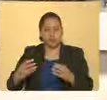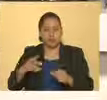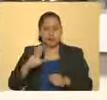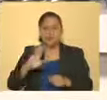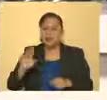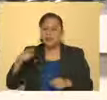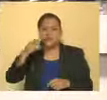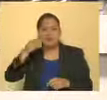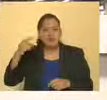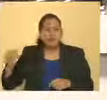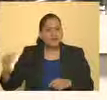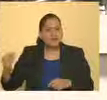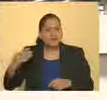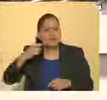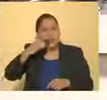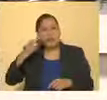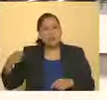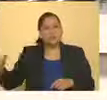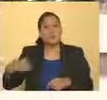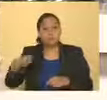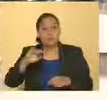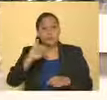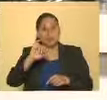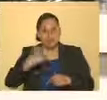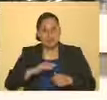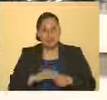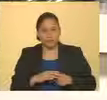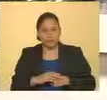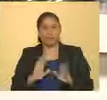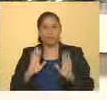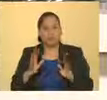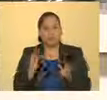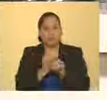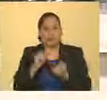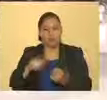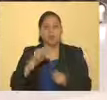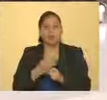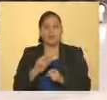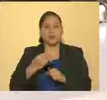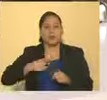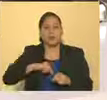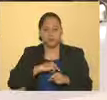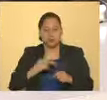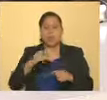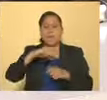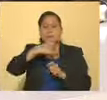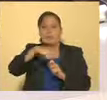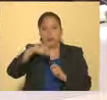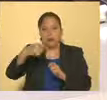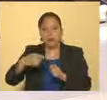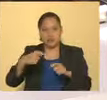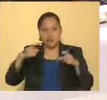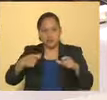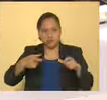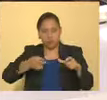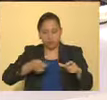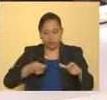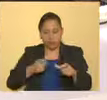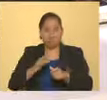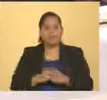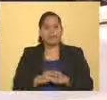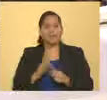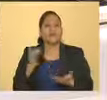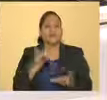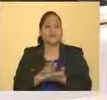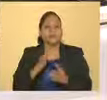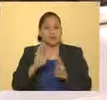el pescado, ¿eh? Sí. Ya huele. Ya huele. Y aquí vamos a agregar nuestros plátanos. Lo que vamos a hacer va a ser